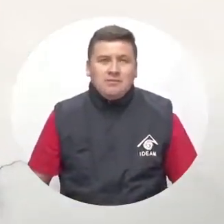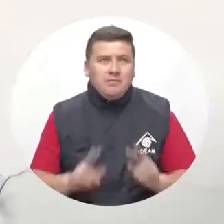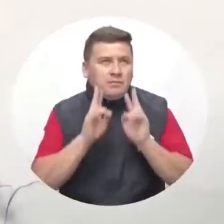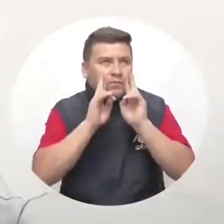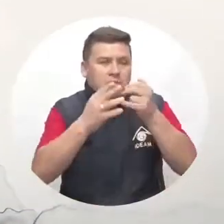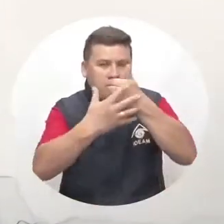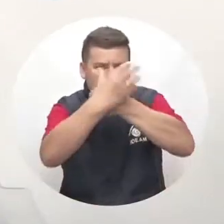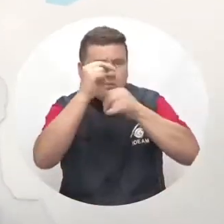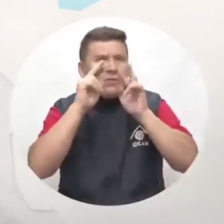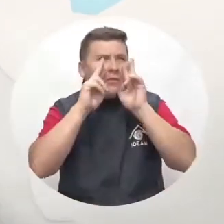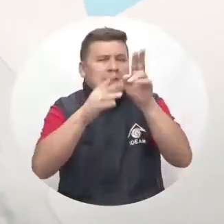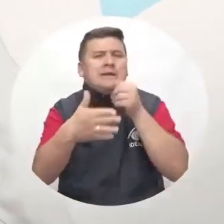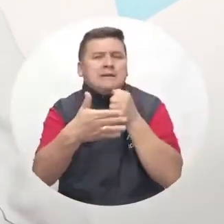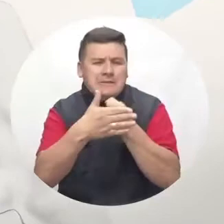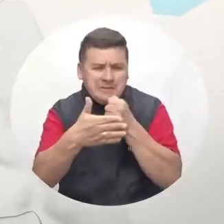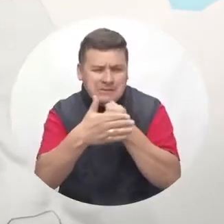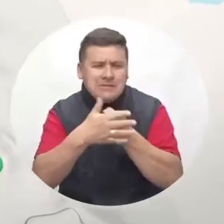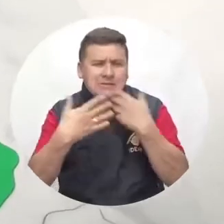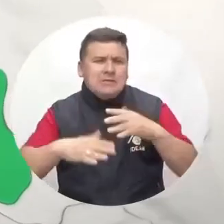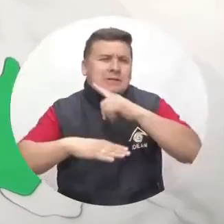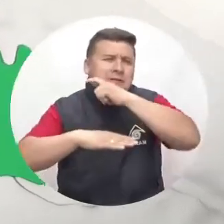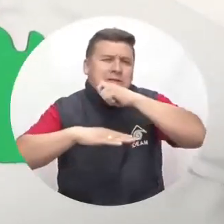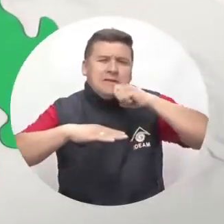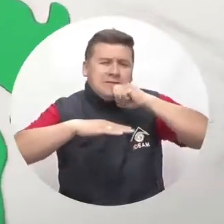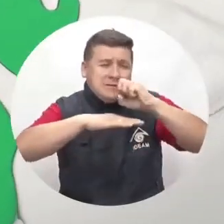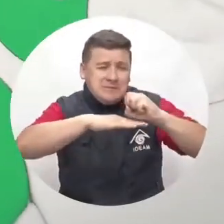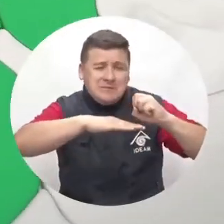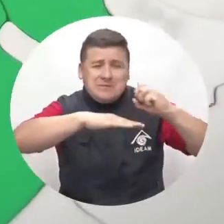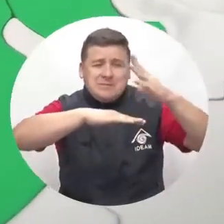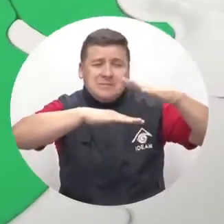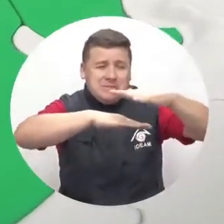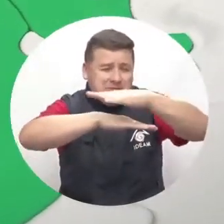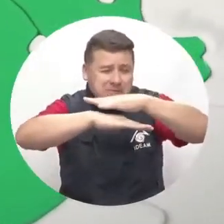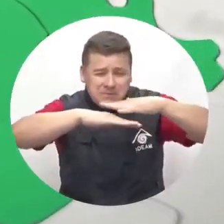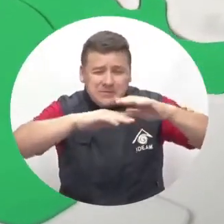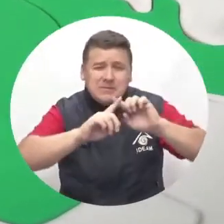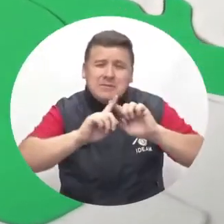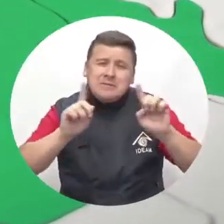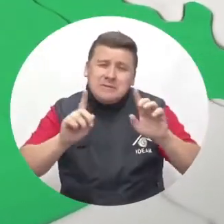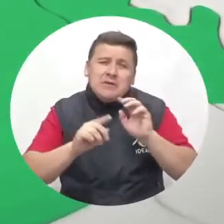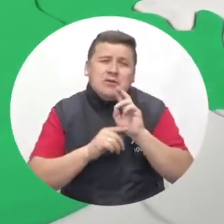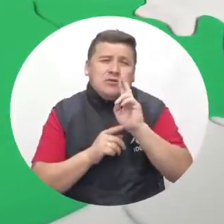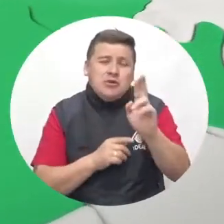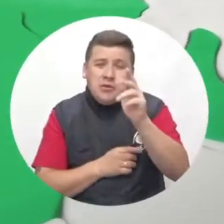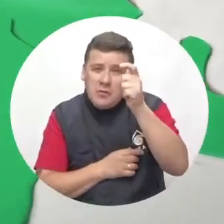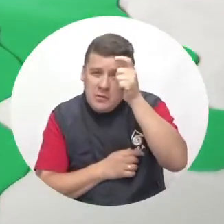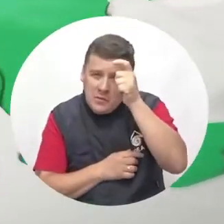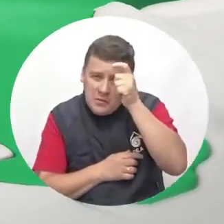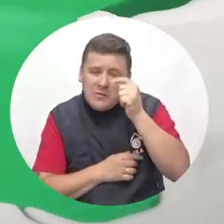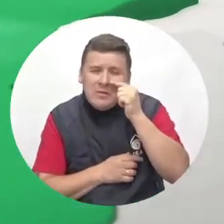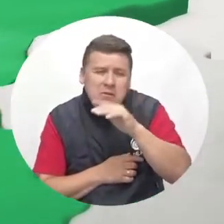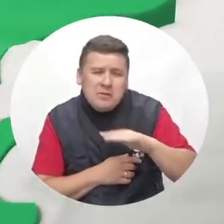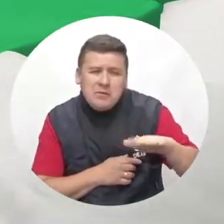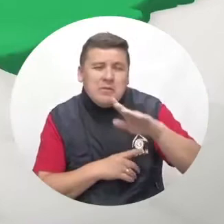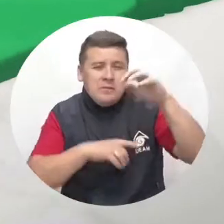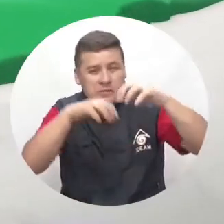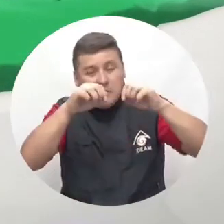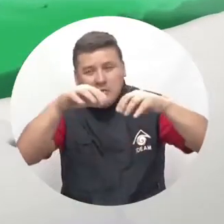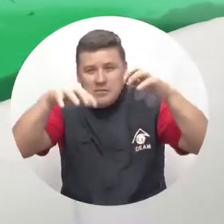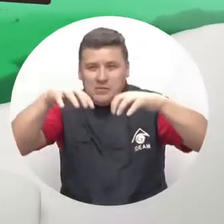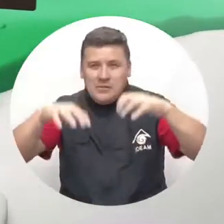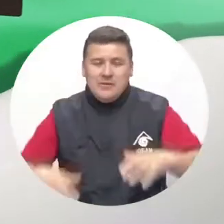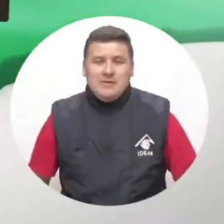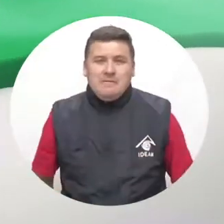En la región Caribe persistirán las condiciones secas en gran parte de la región, excepto en el sur de Córdoba, donde se estiman algunas lloviznas.